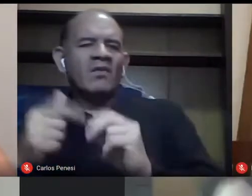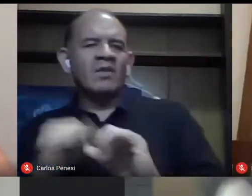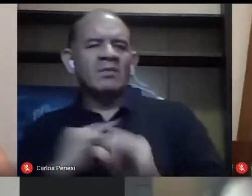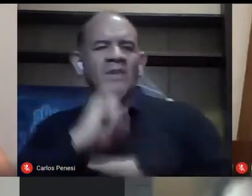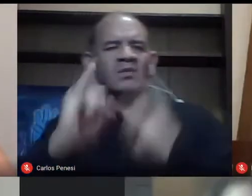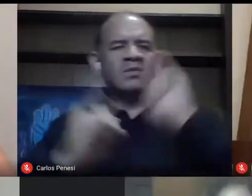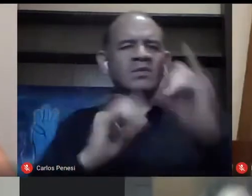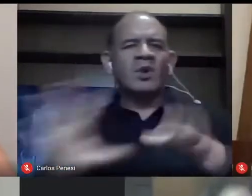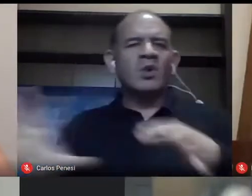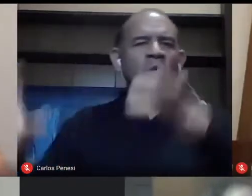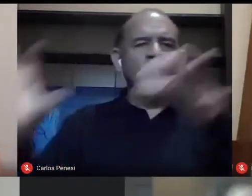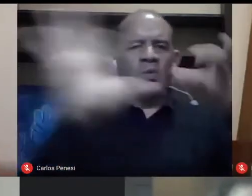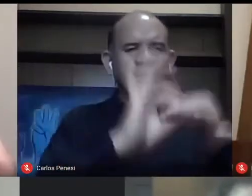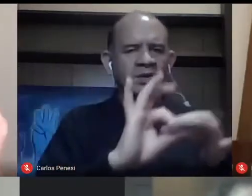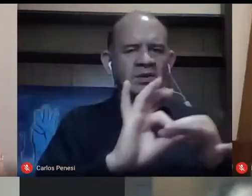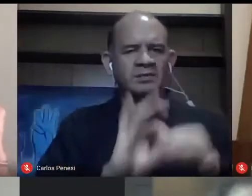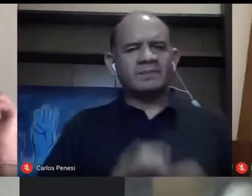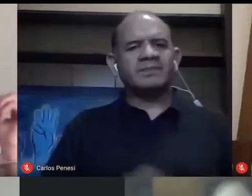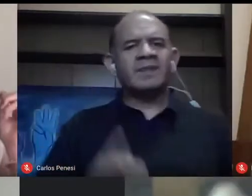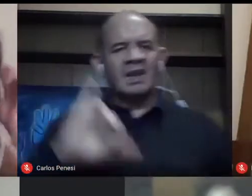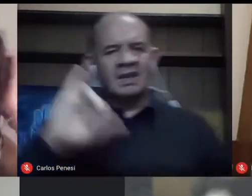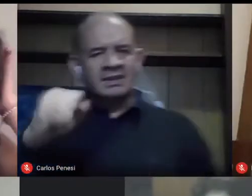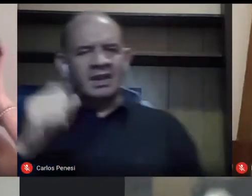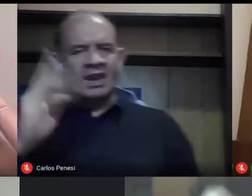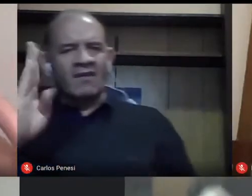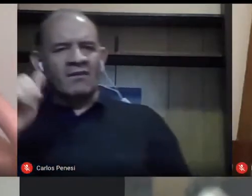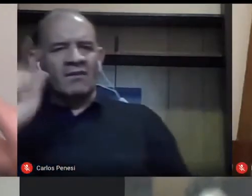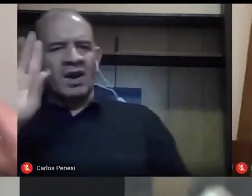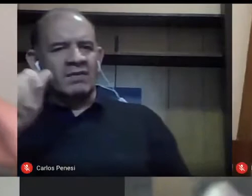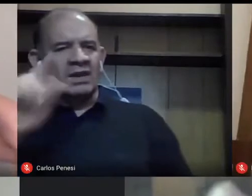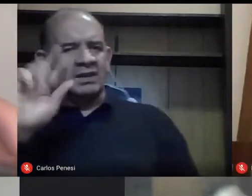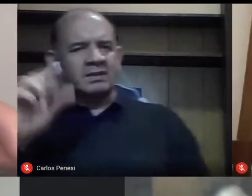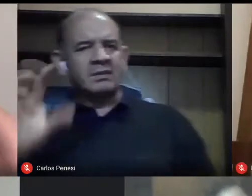redes? Sí, por supuesto que va a haber articulación.